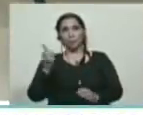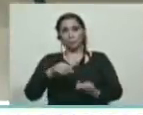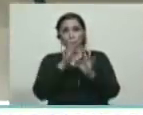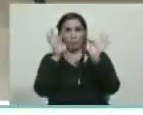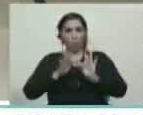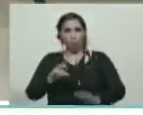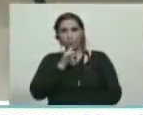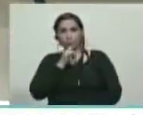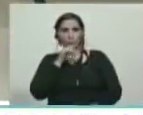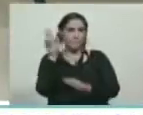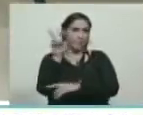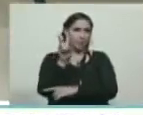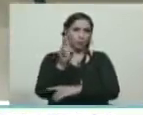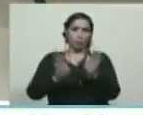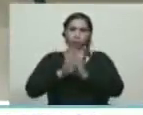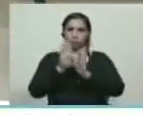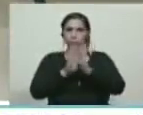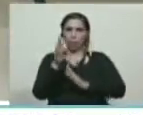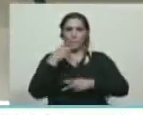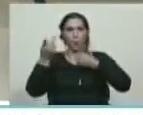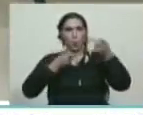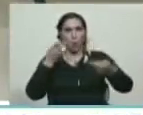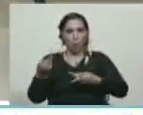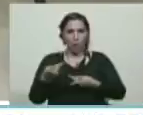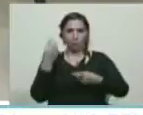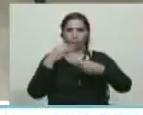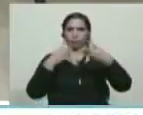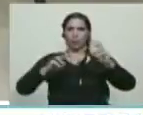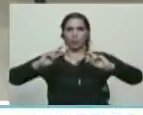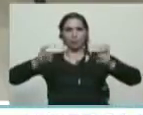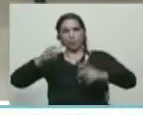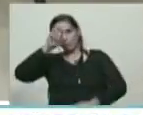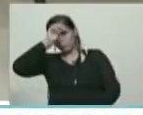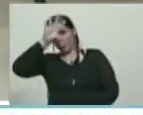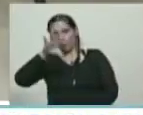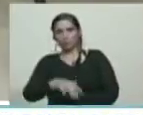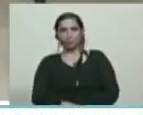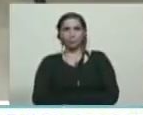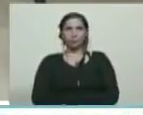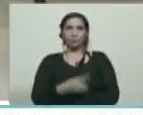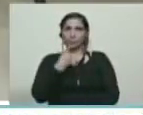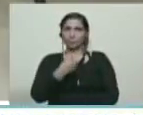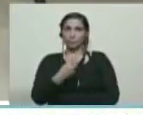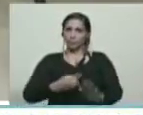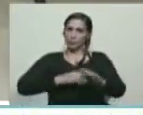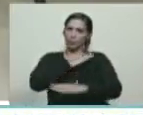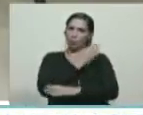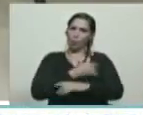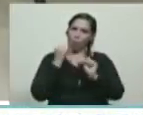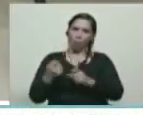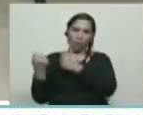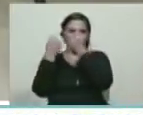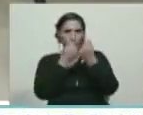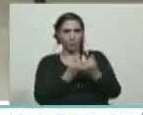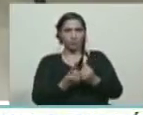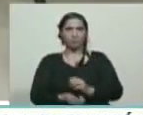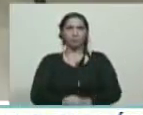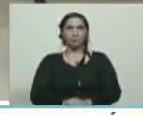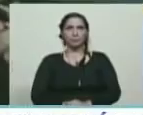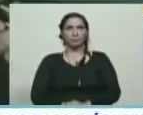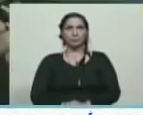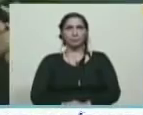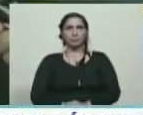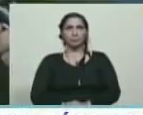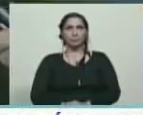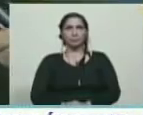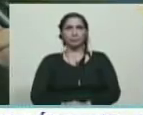destacó que Venezuela ha desarrollado políticas en materia de minería para abrir camino y fortalecer la economía del país.